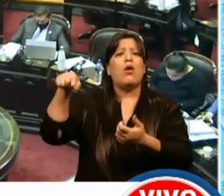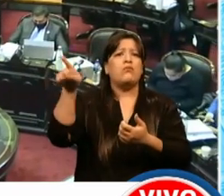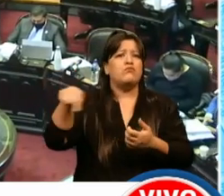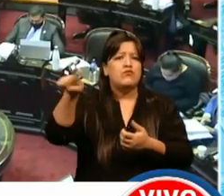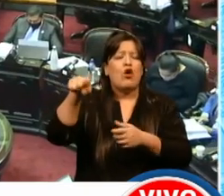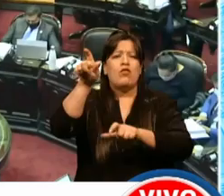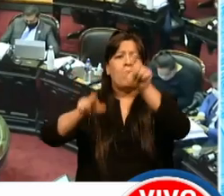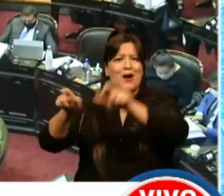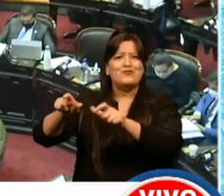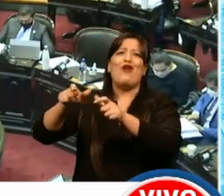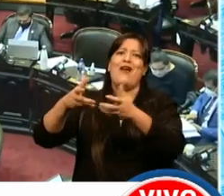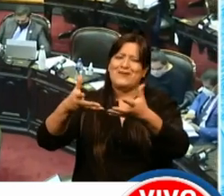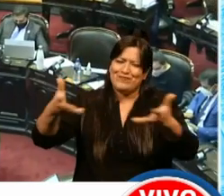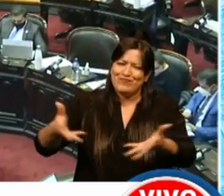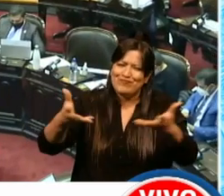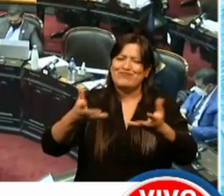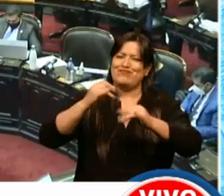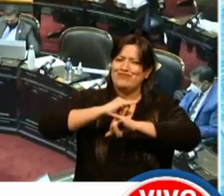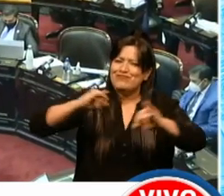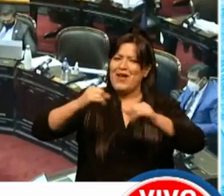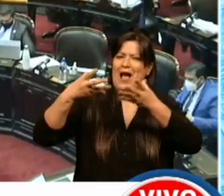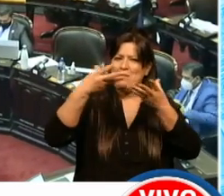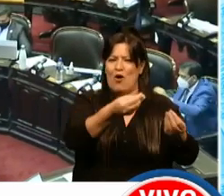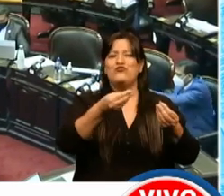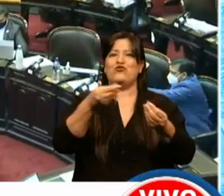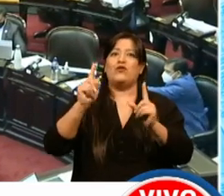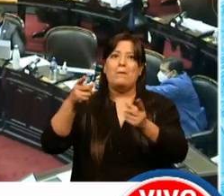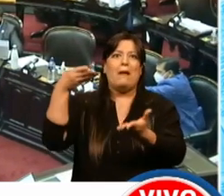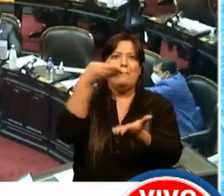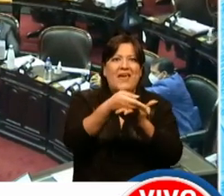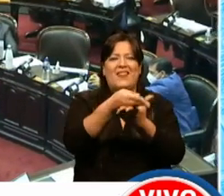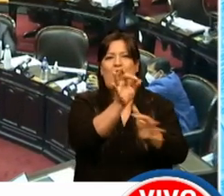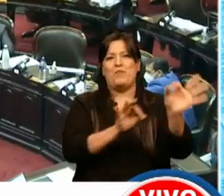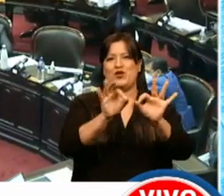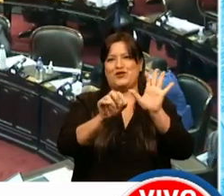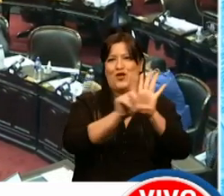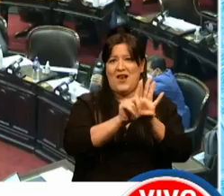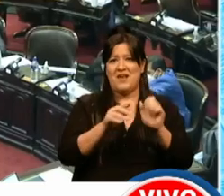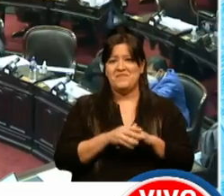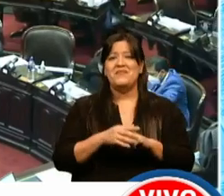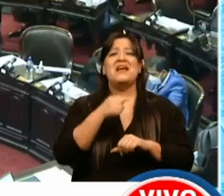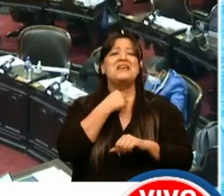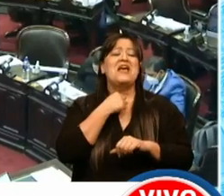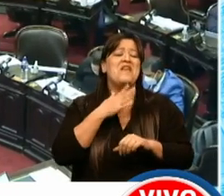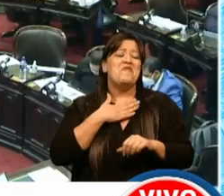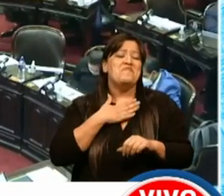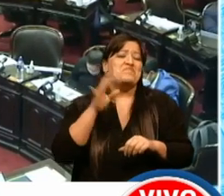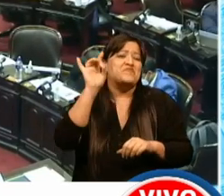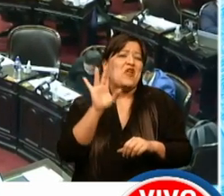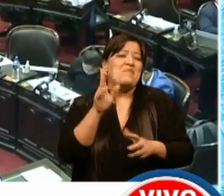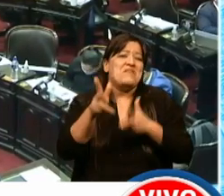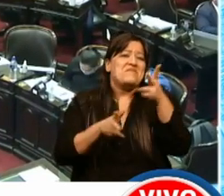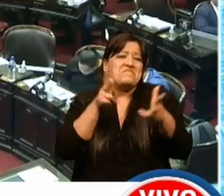por empujar y demandar este proyecto bueno quiero simplemente hacer una cuestión